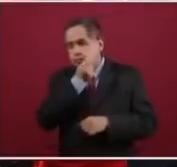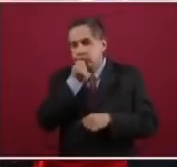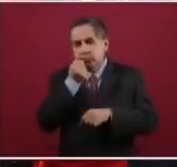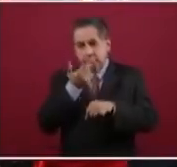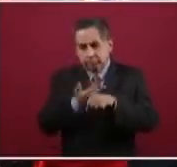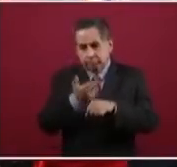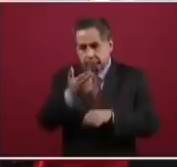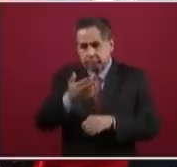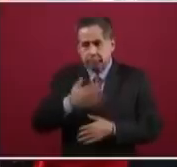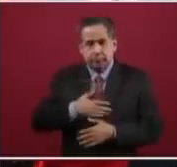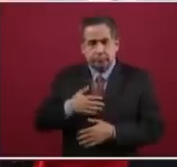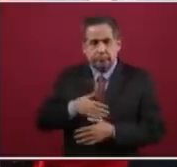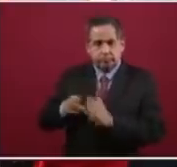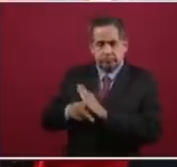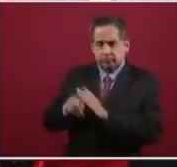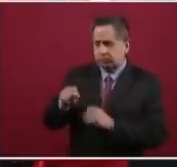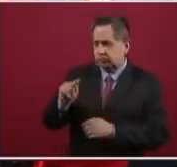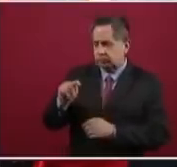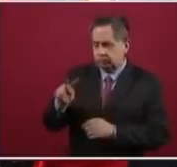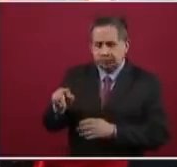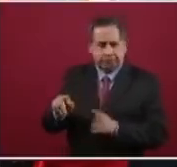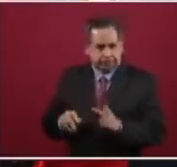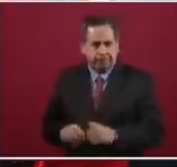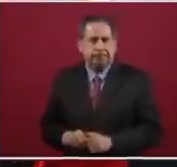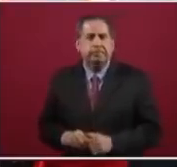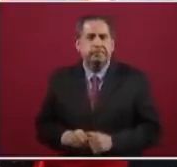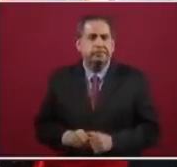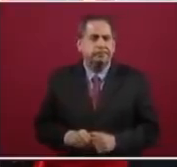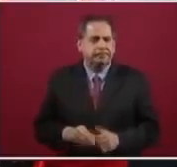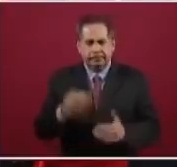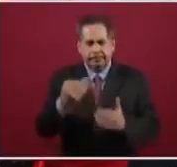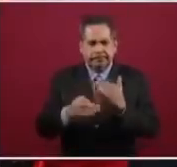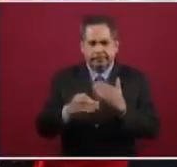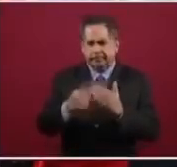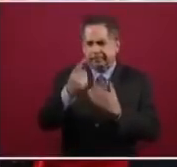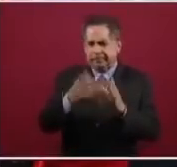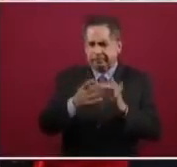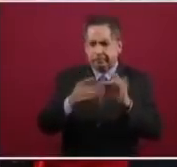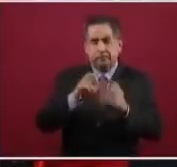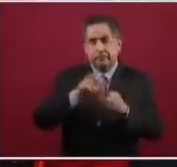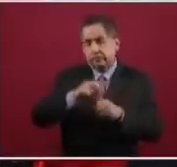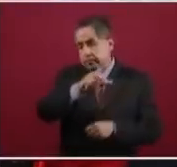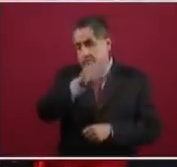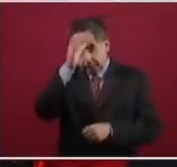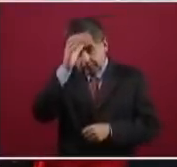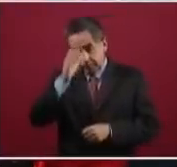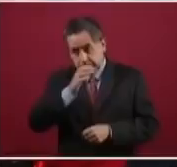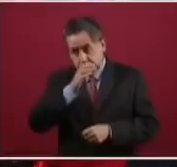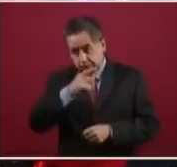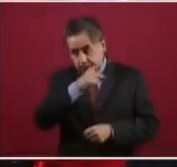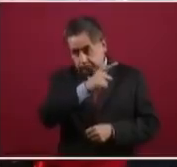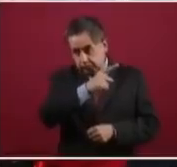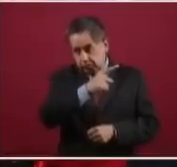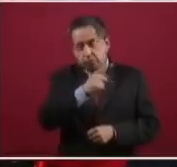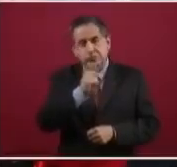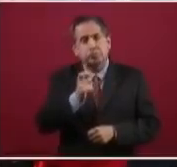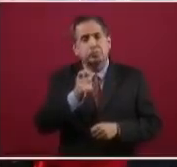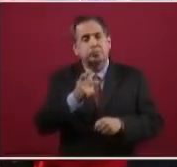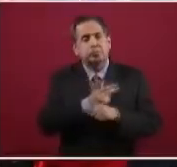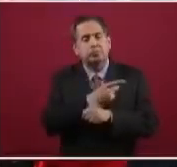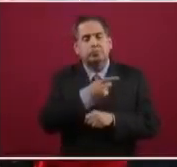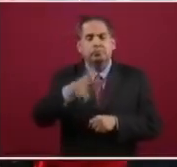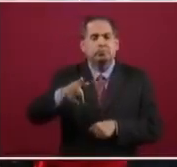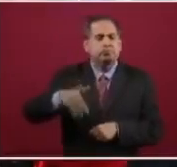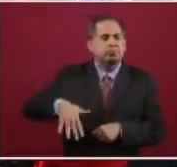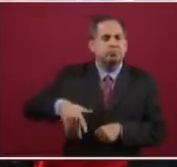corresponsal había un tema pendiente precisamente bueno en coahuila el tema y ahora que